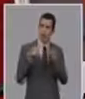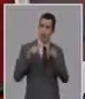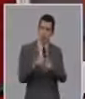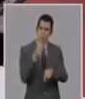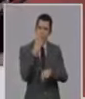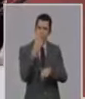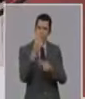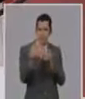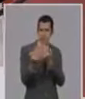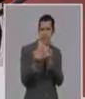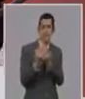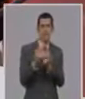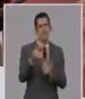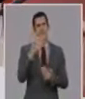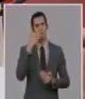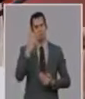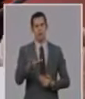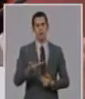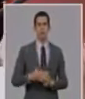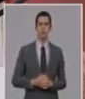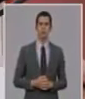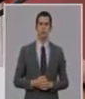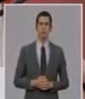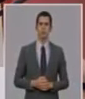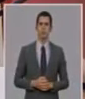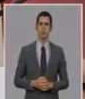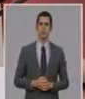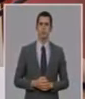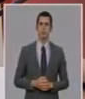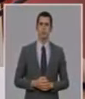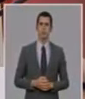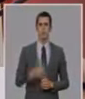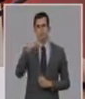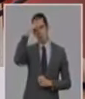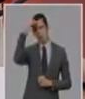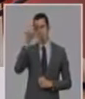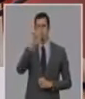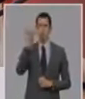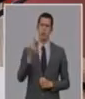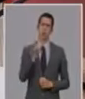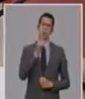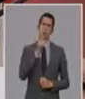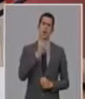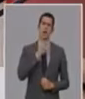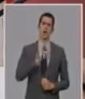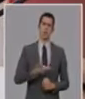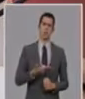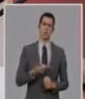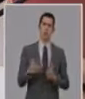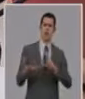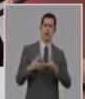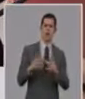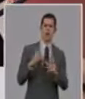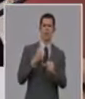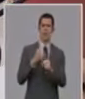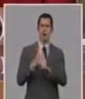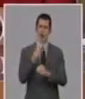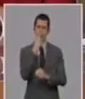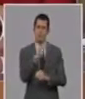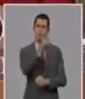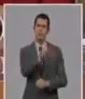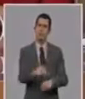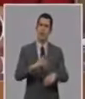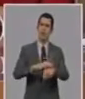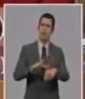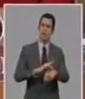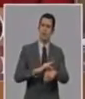¿Tienen alguna interconexión estos estudios, estos protocolos que se vienen haciendo con los estudios genéticos, por ejemplo, que se han hecho en todo el país también? Randy,